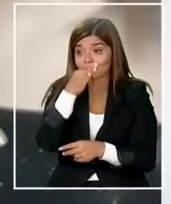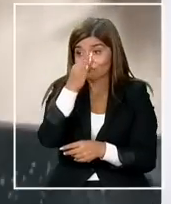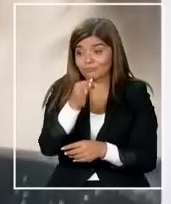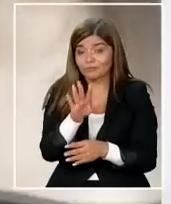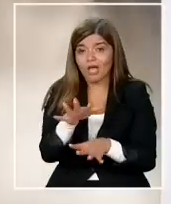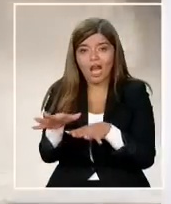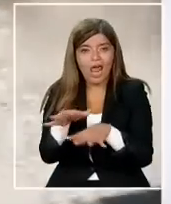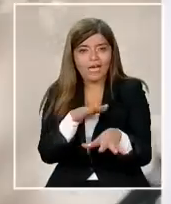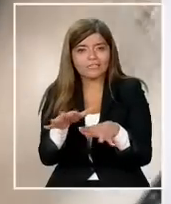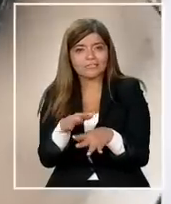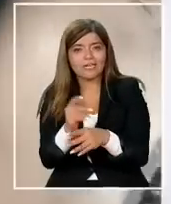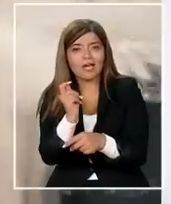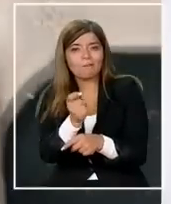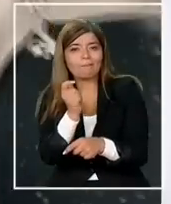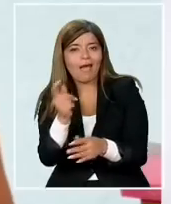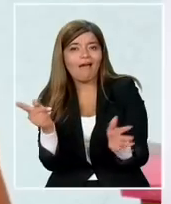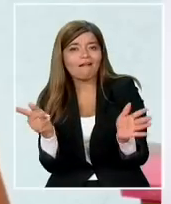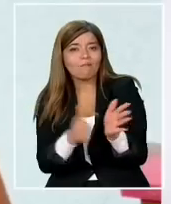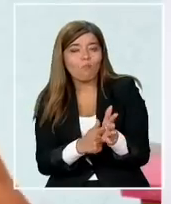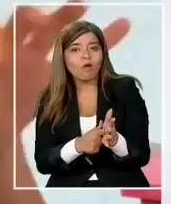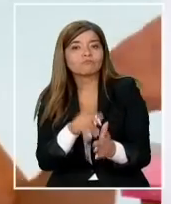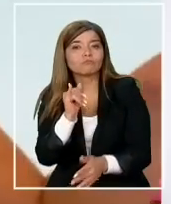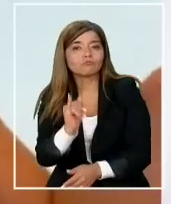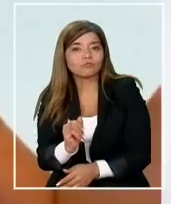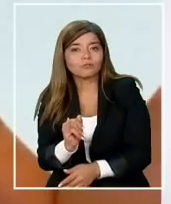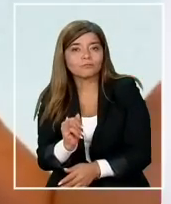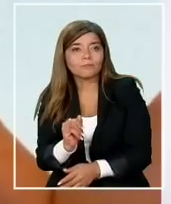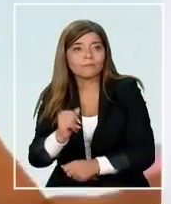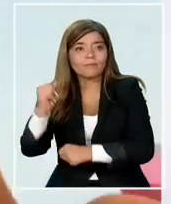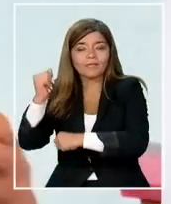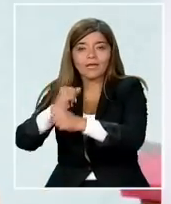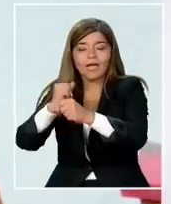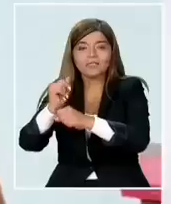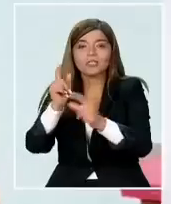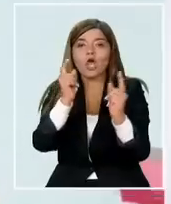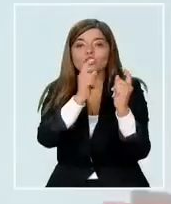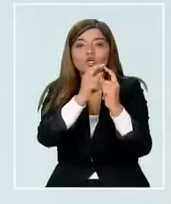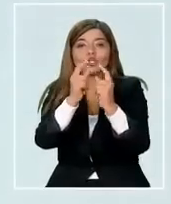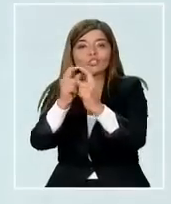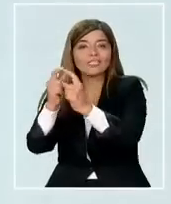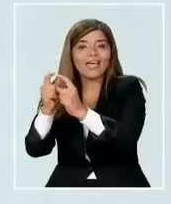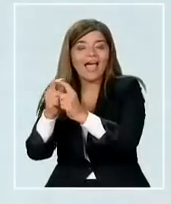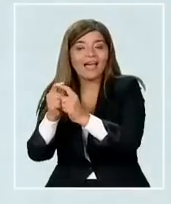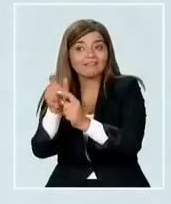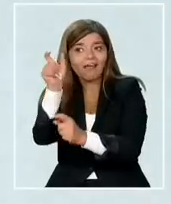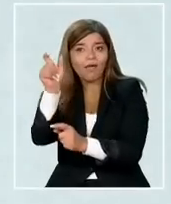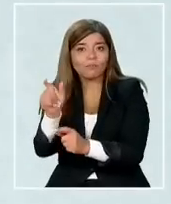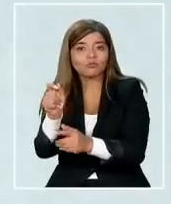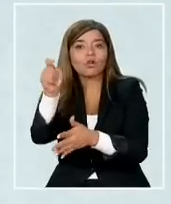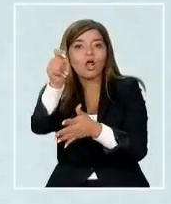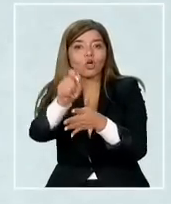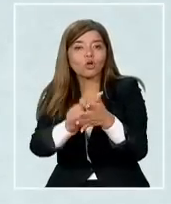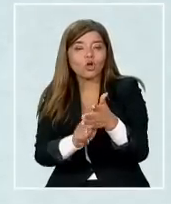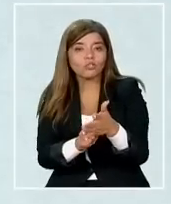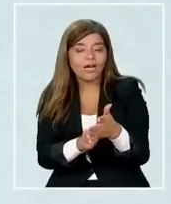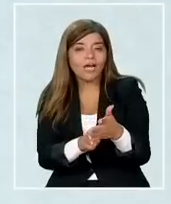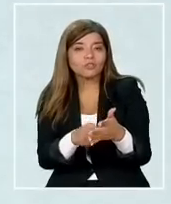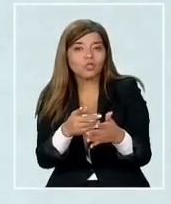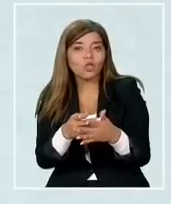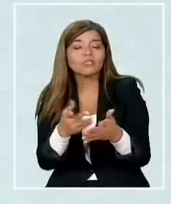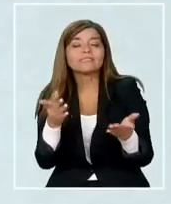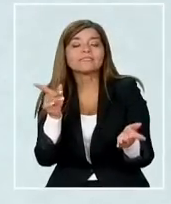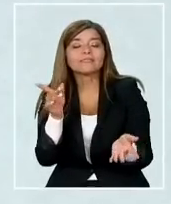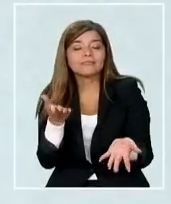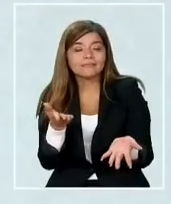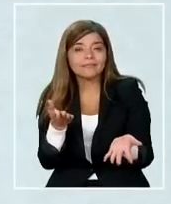las actividades se pagan impuestos. La agencia contacta al influencer y lo que hace es hacer el contrato y en este contrato dejar